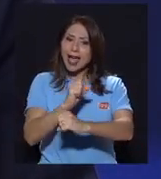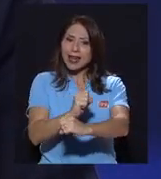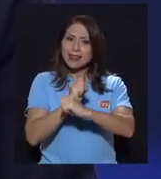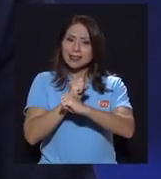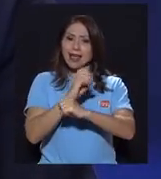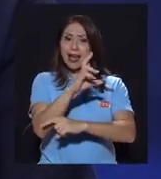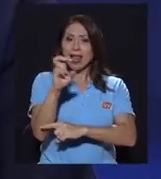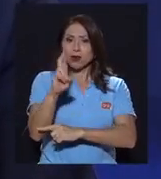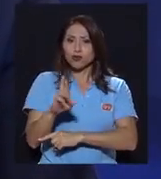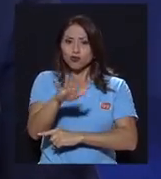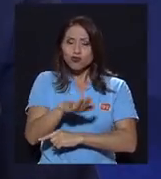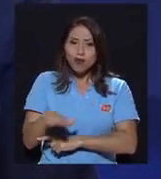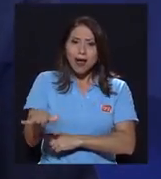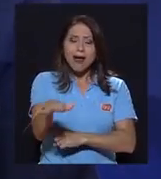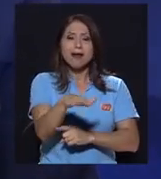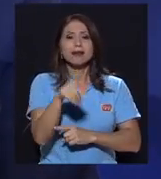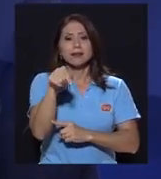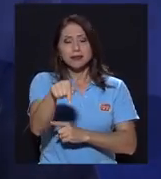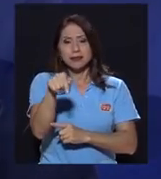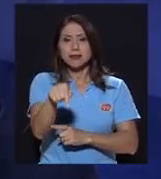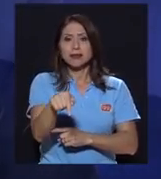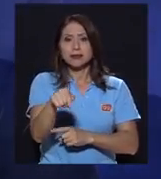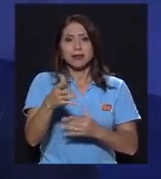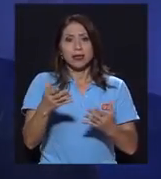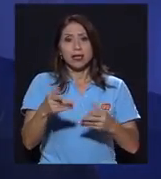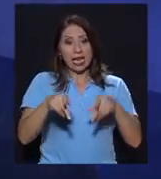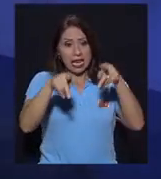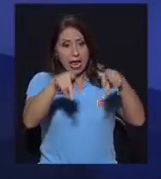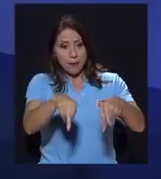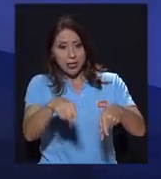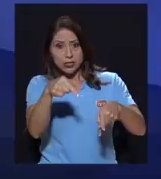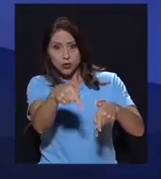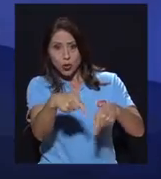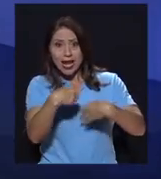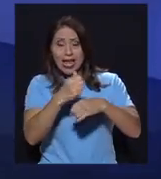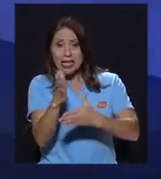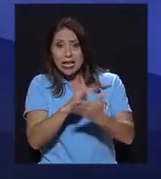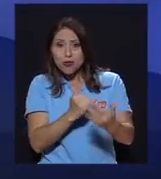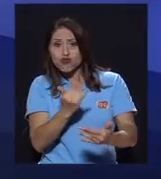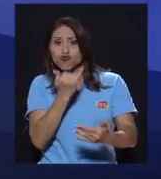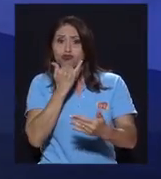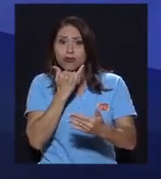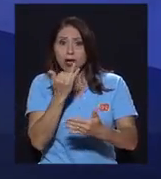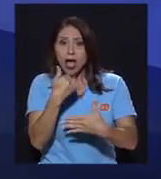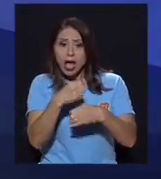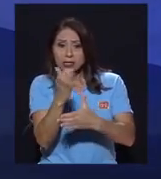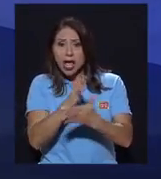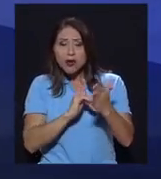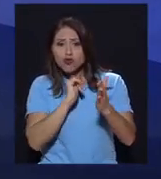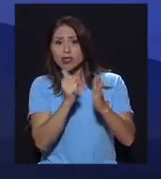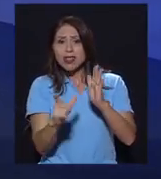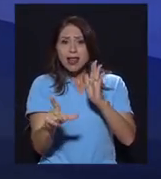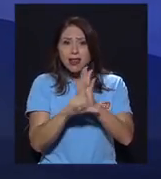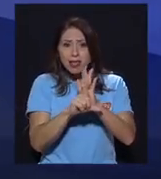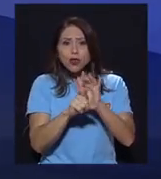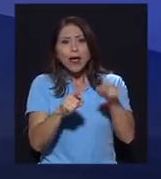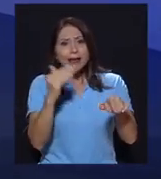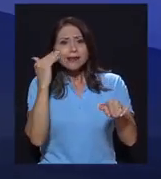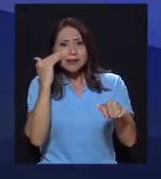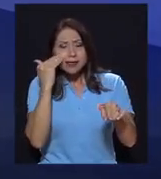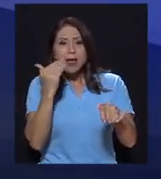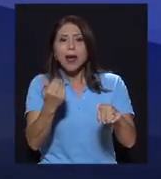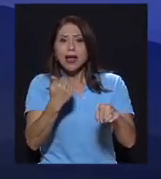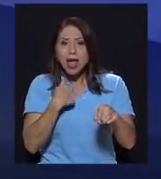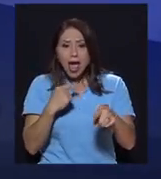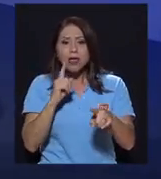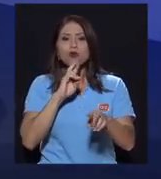costarricenses más que todo que la persona que incurre en una falta en un delito por lo menos sepa que existe